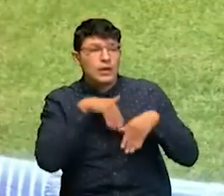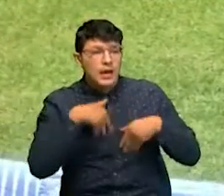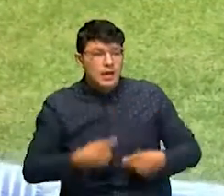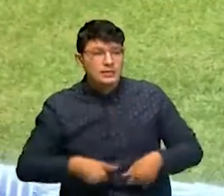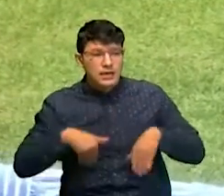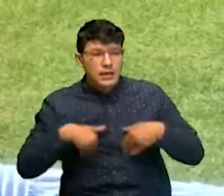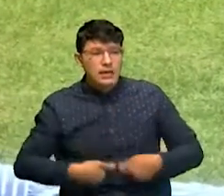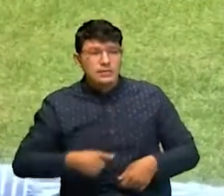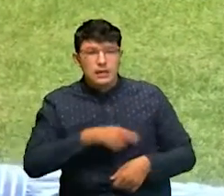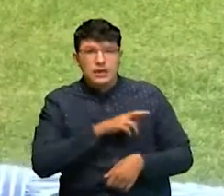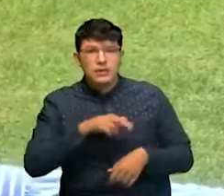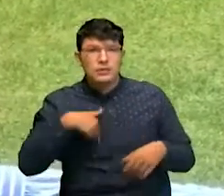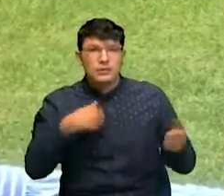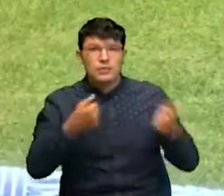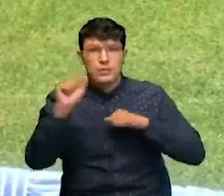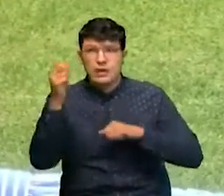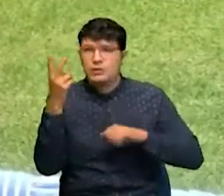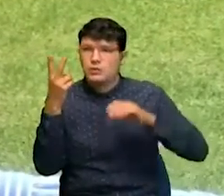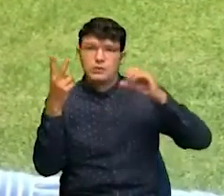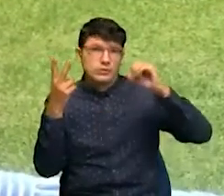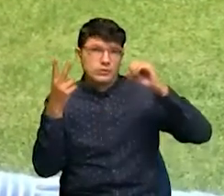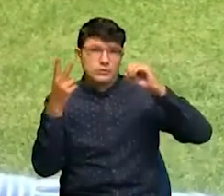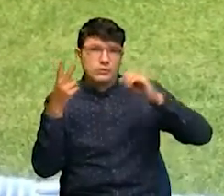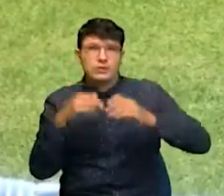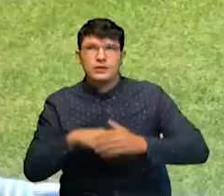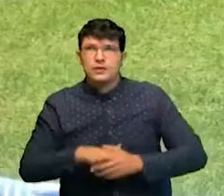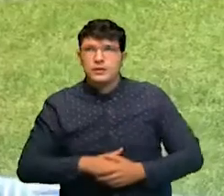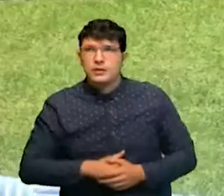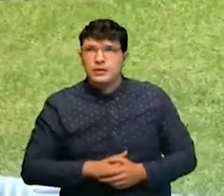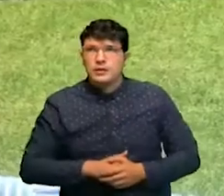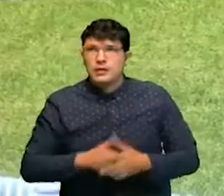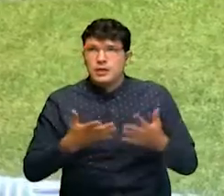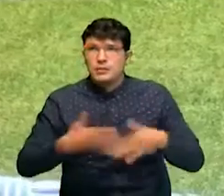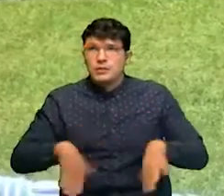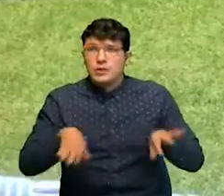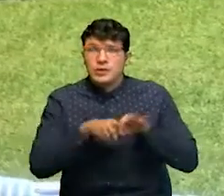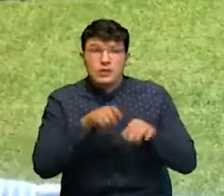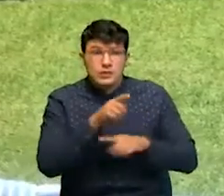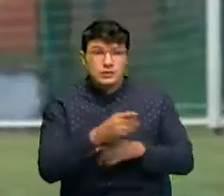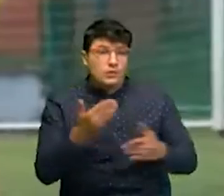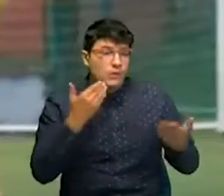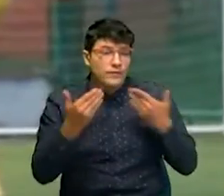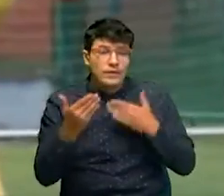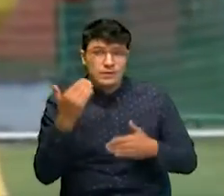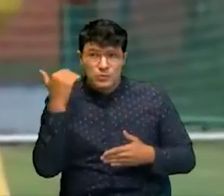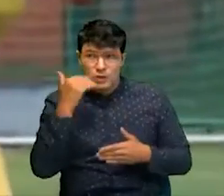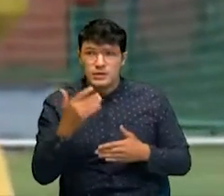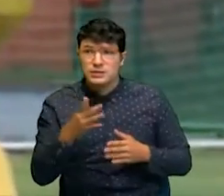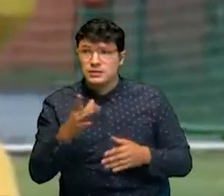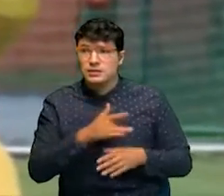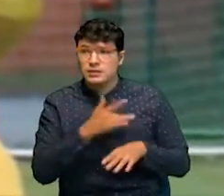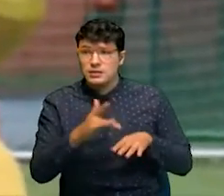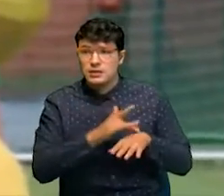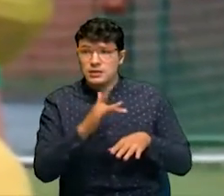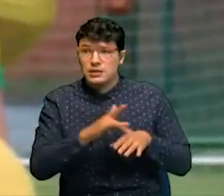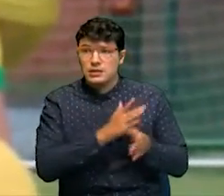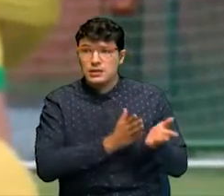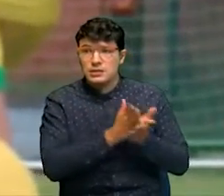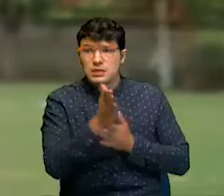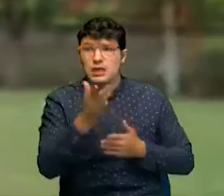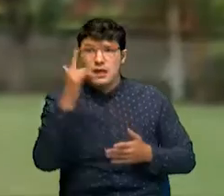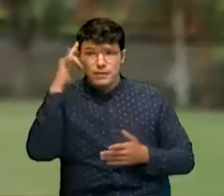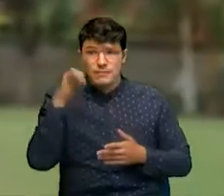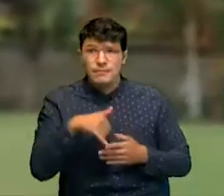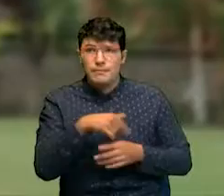bueno, terminamos liquidando el partido con un 2-0 que es un bálsamo importante para que ellas se motiven y sigan creyendo en el trabajo. Con esta victoria, Bucaramanga se mantuvo en la